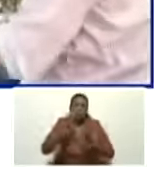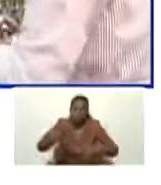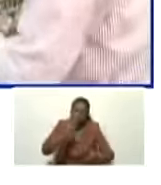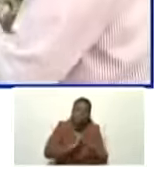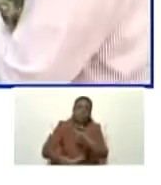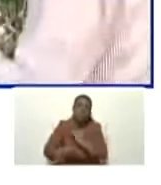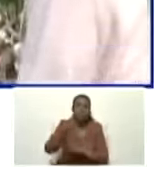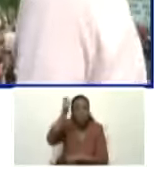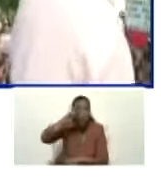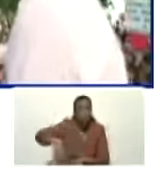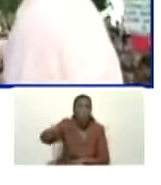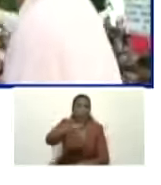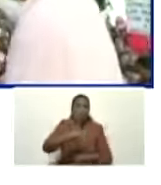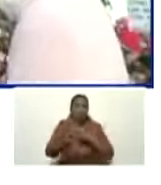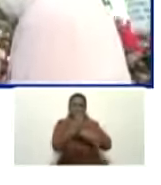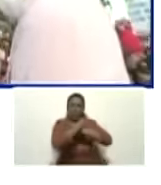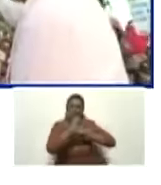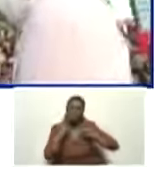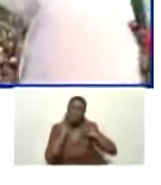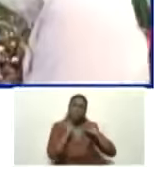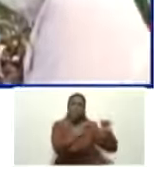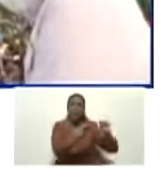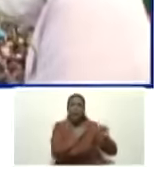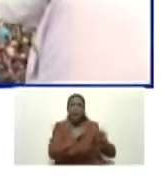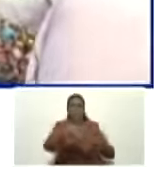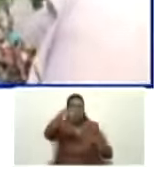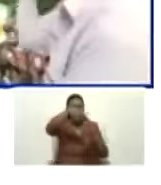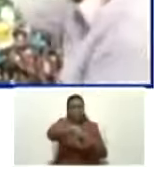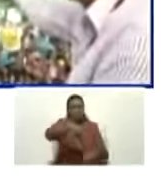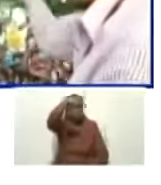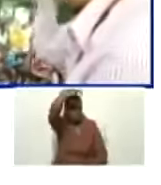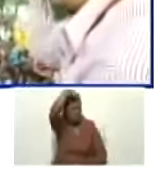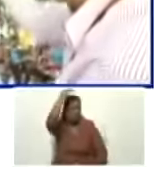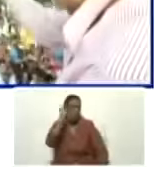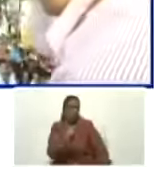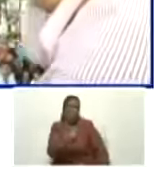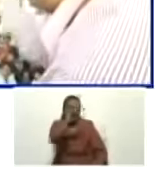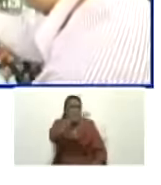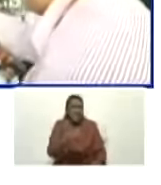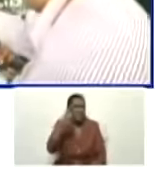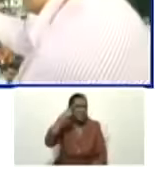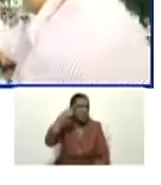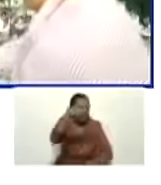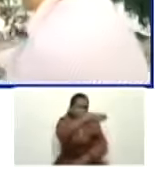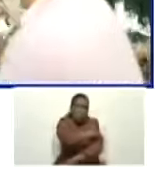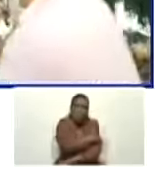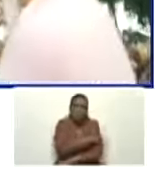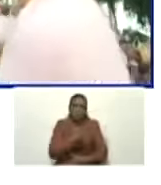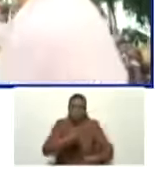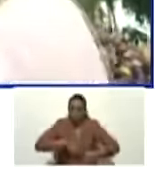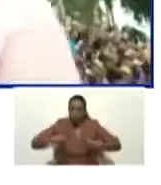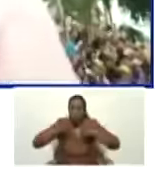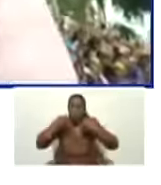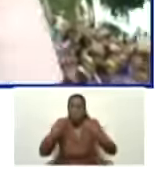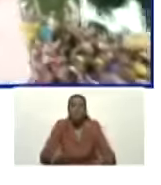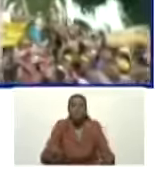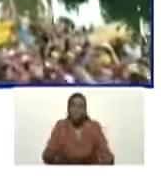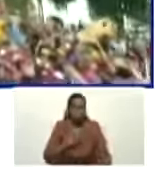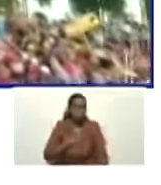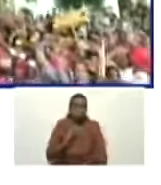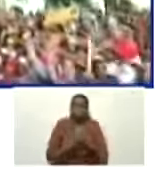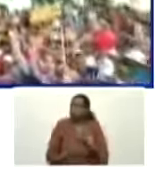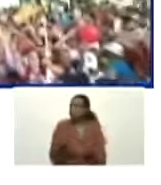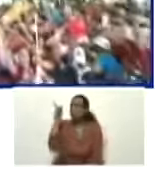defender al pueblo del imperialismo, de los colonialismos, de los fascismos? He puesto mi vida y la seguiré poniendo